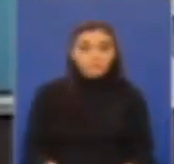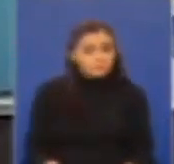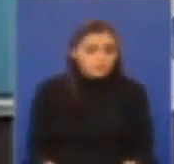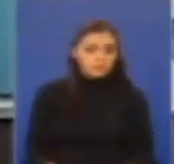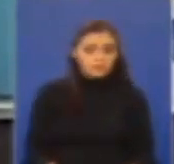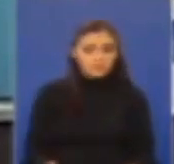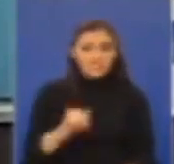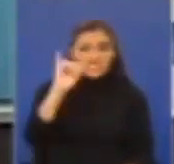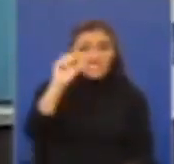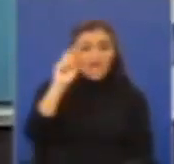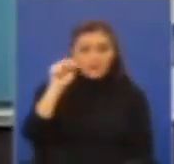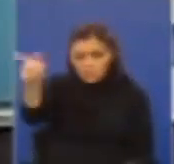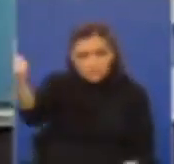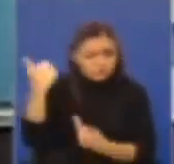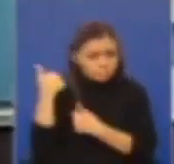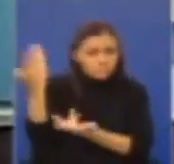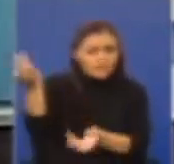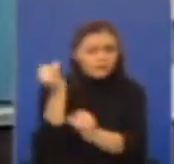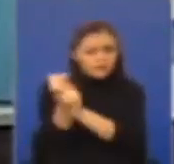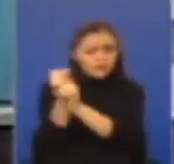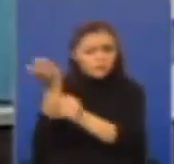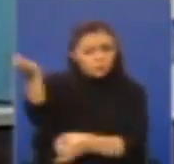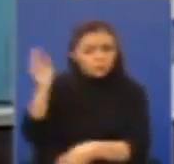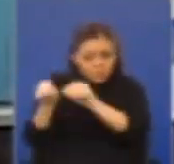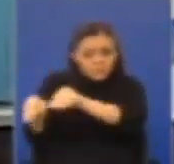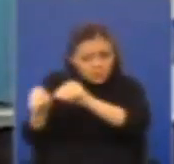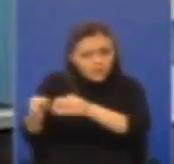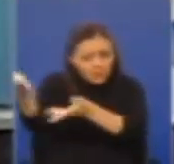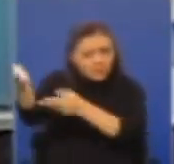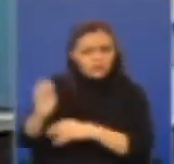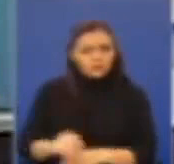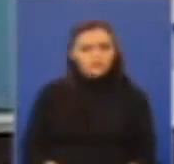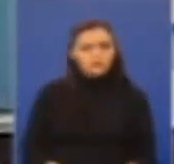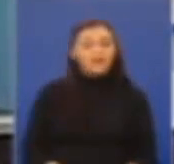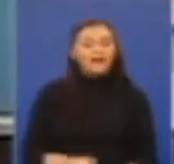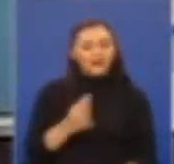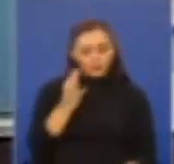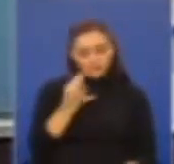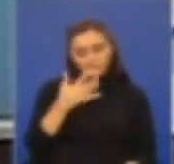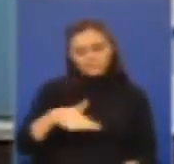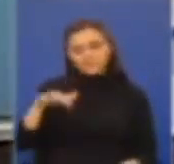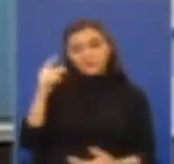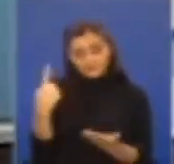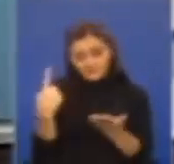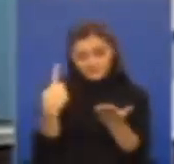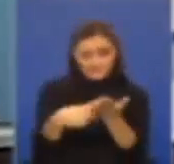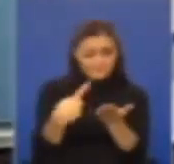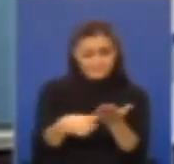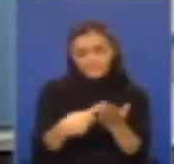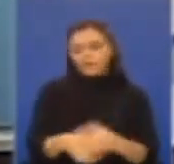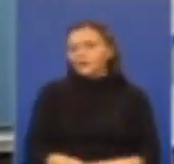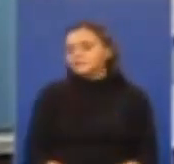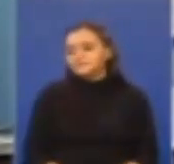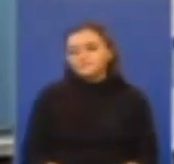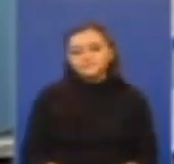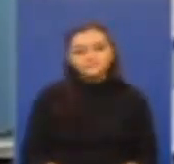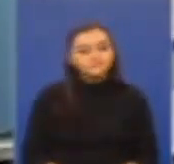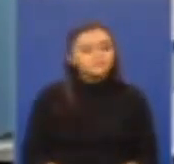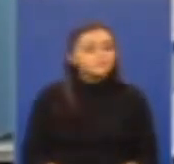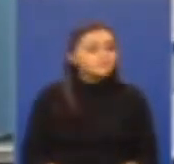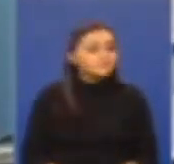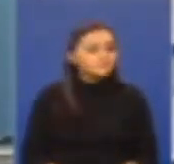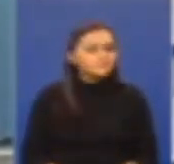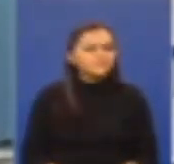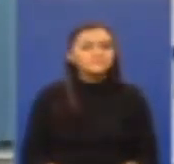llamado a llamar esto, a llenar estos vacíos. Pero descubrimos en esa discusión que el problema es mayor. El IAEN tiene un rol